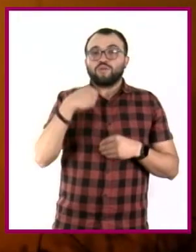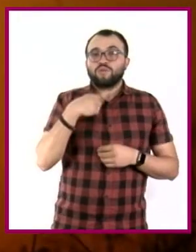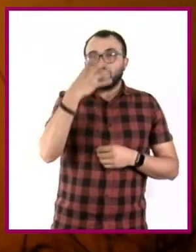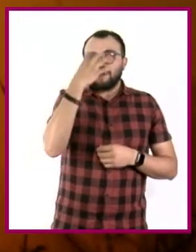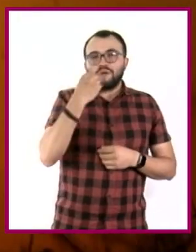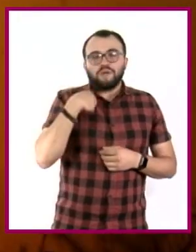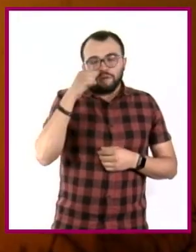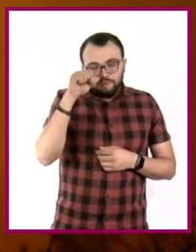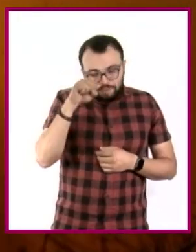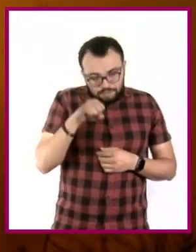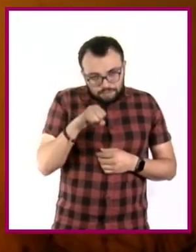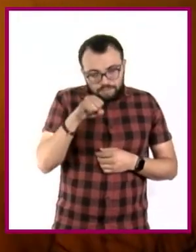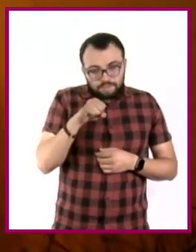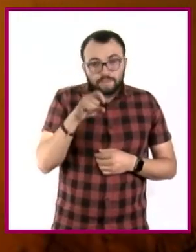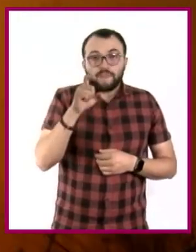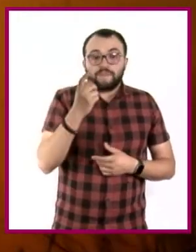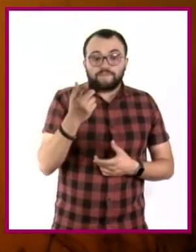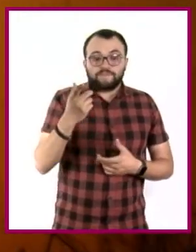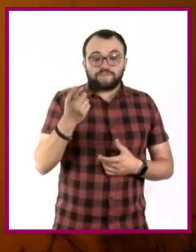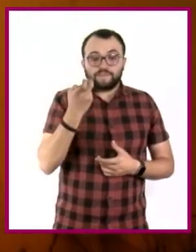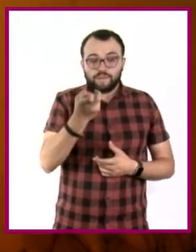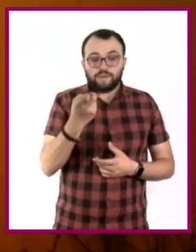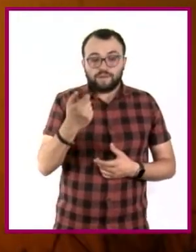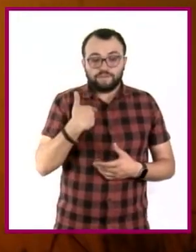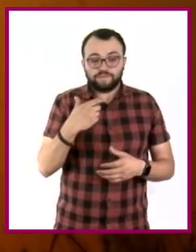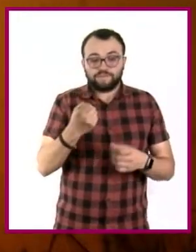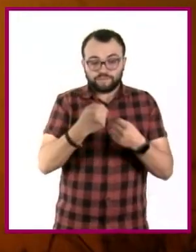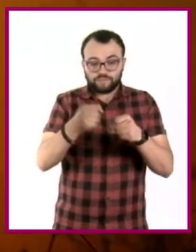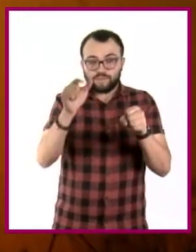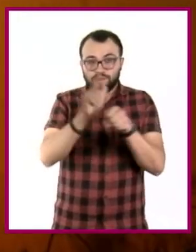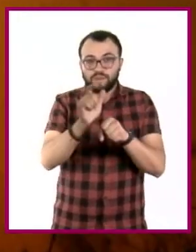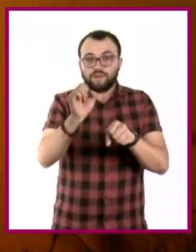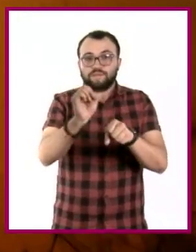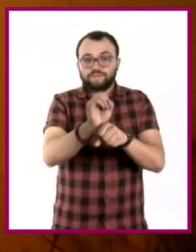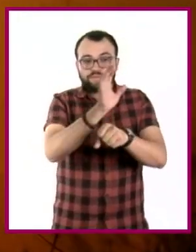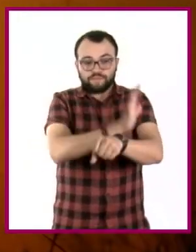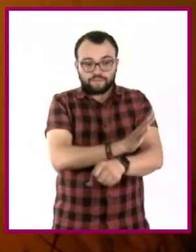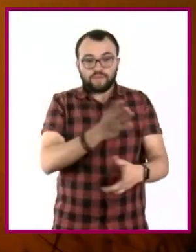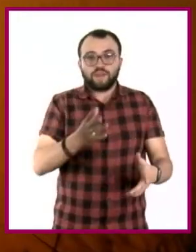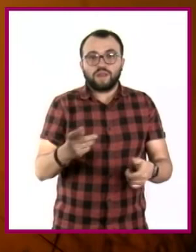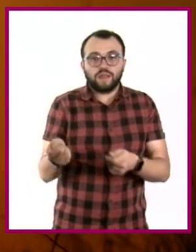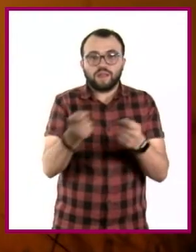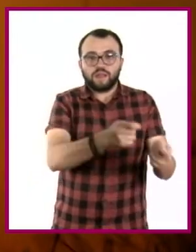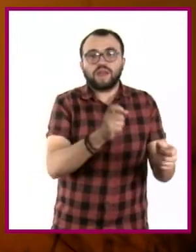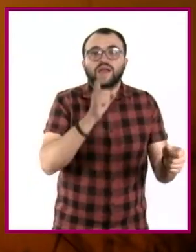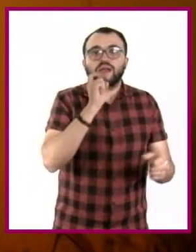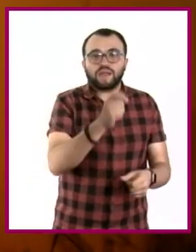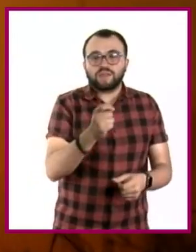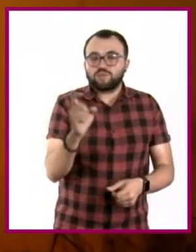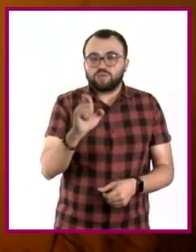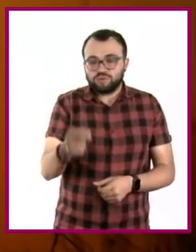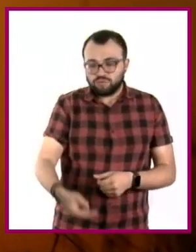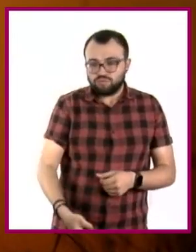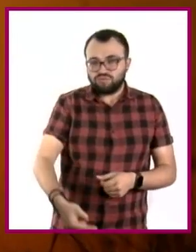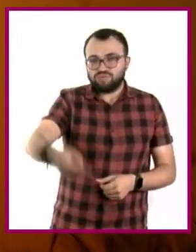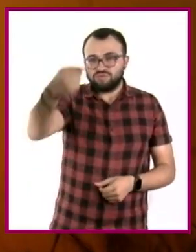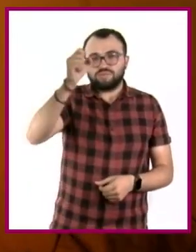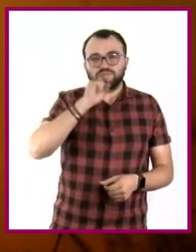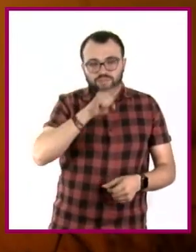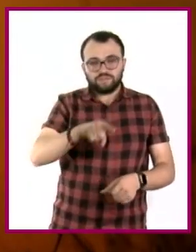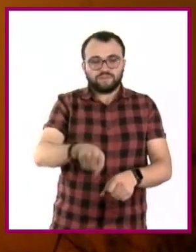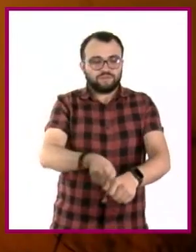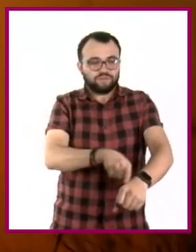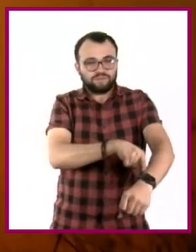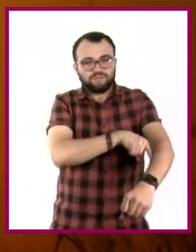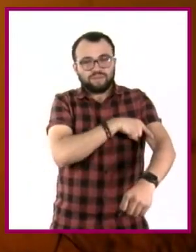Las habilidades socioemocionales son adquiridas y desarrolladas desde la infancia y a lo largo de la vida, como ser